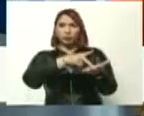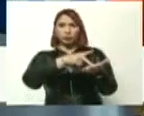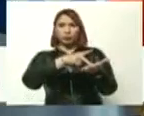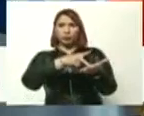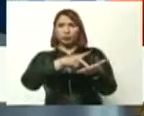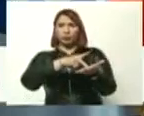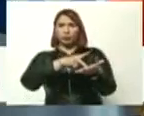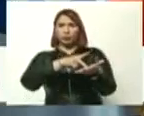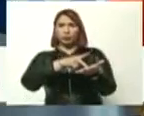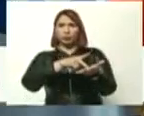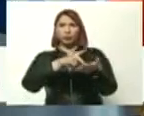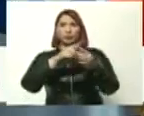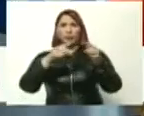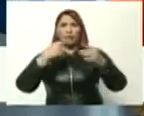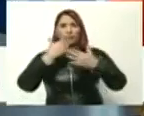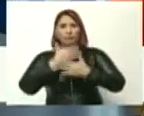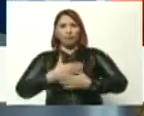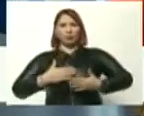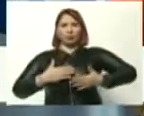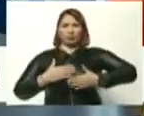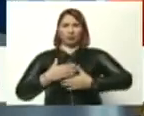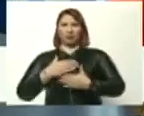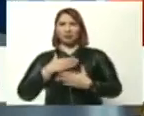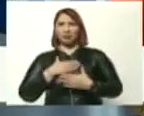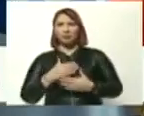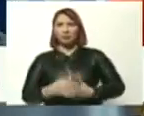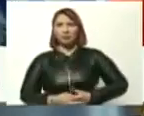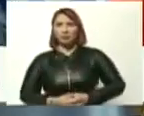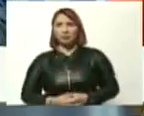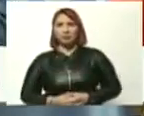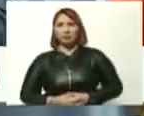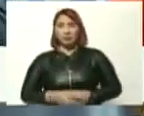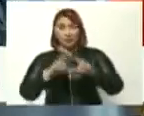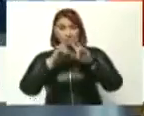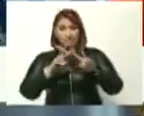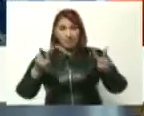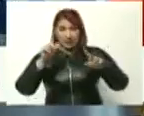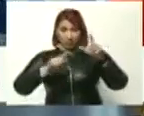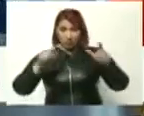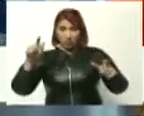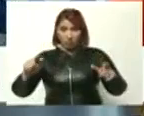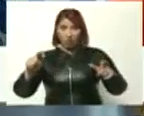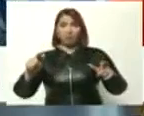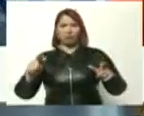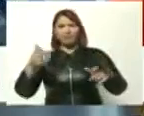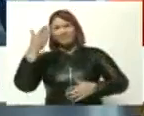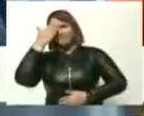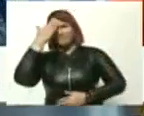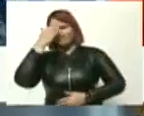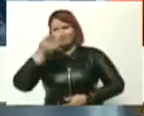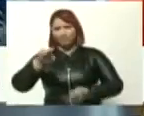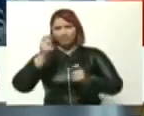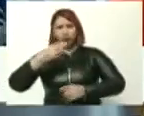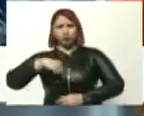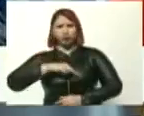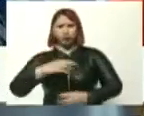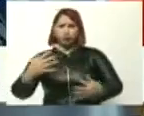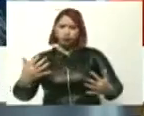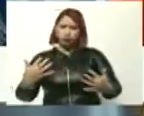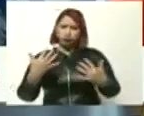para favorecer la paz ciudadana, que la gente lo reconoce. Estamos respirando